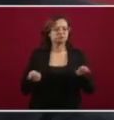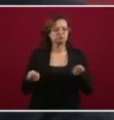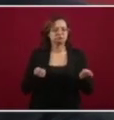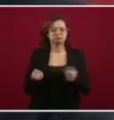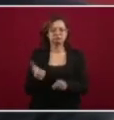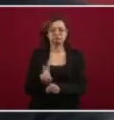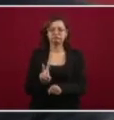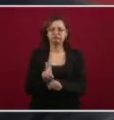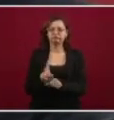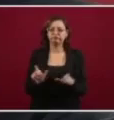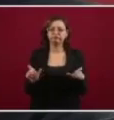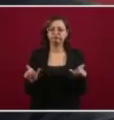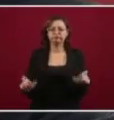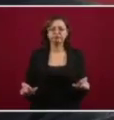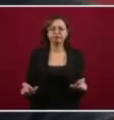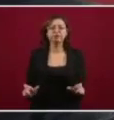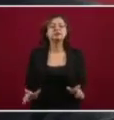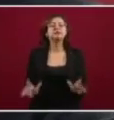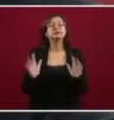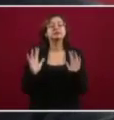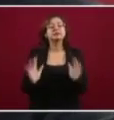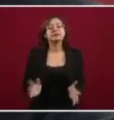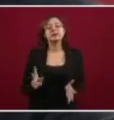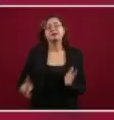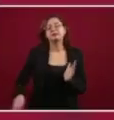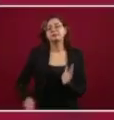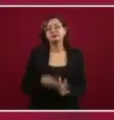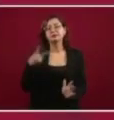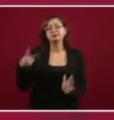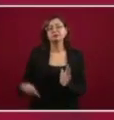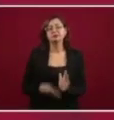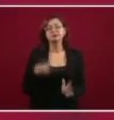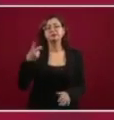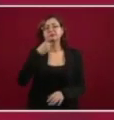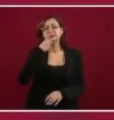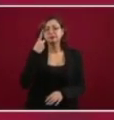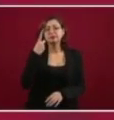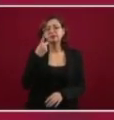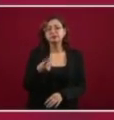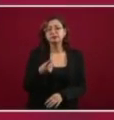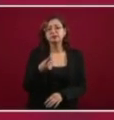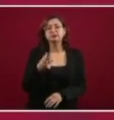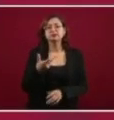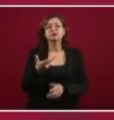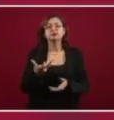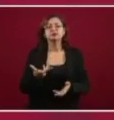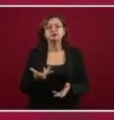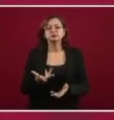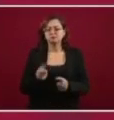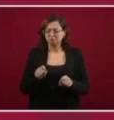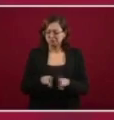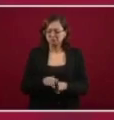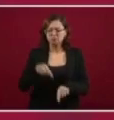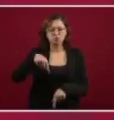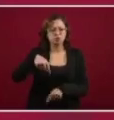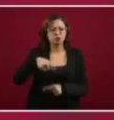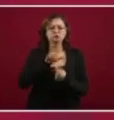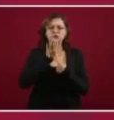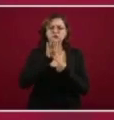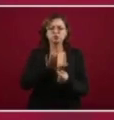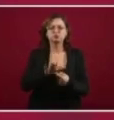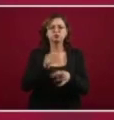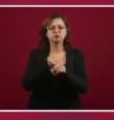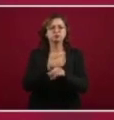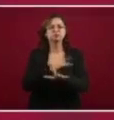Ya se ha dicho, aquí mismo se ha presentado un informe